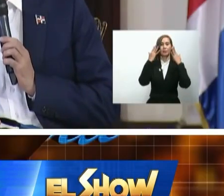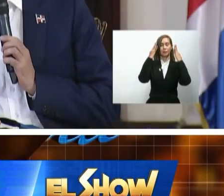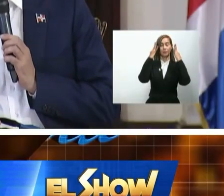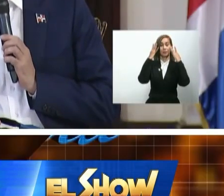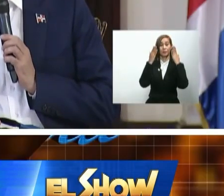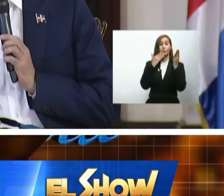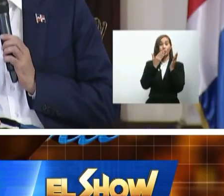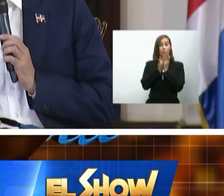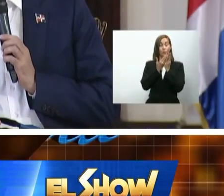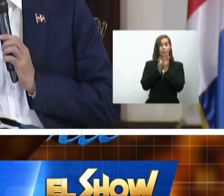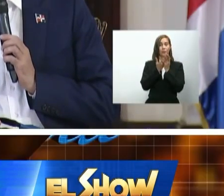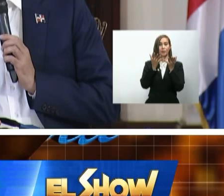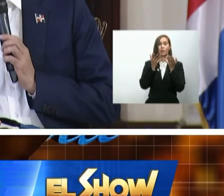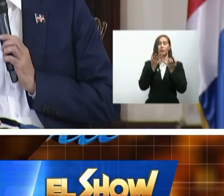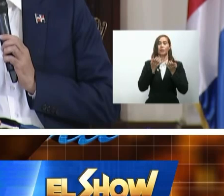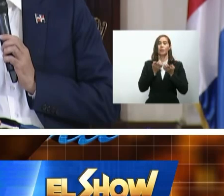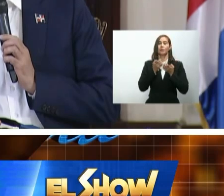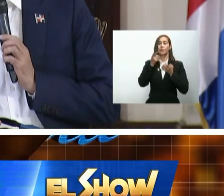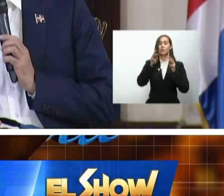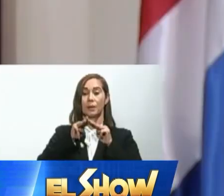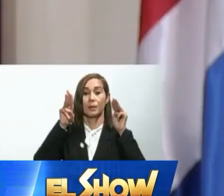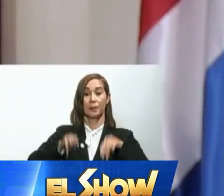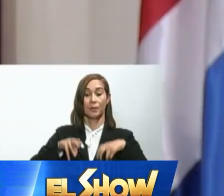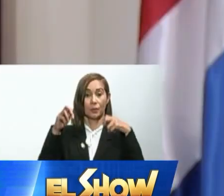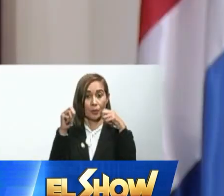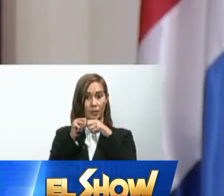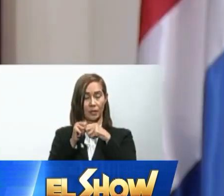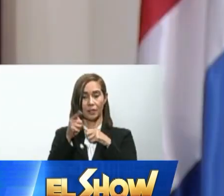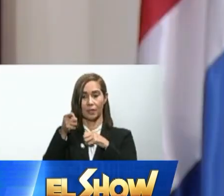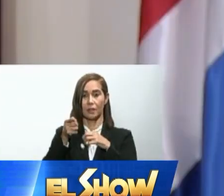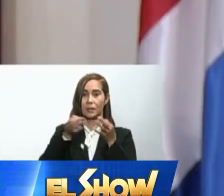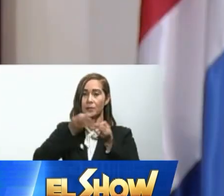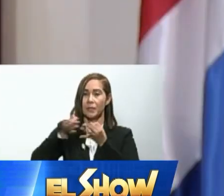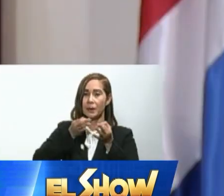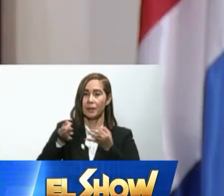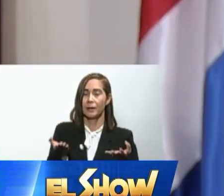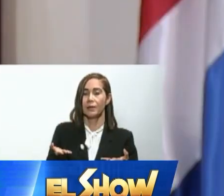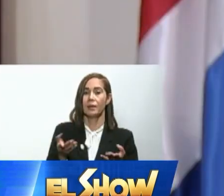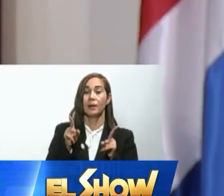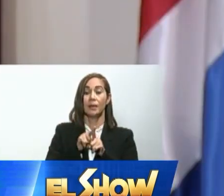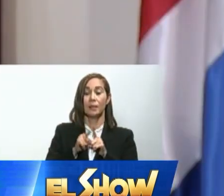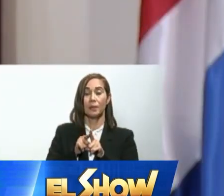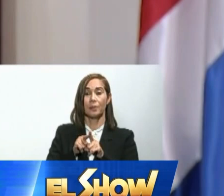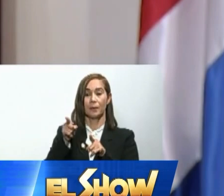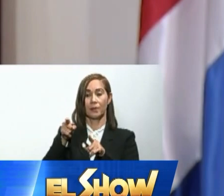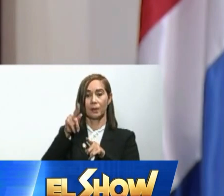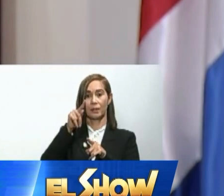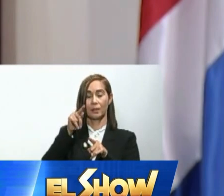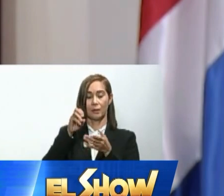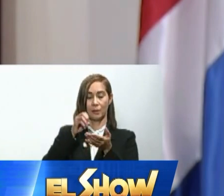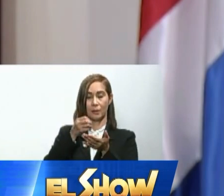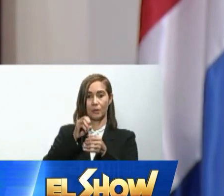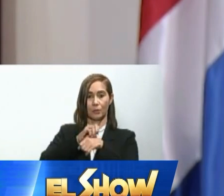válida. A mí me gustaría que el ministro de Energía diera los detalles, así como también el profesor Rafael Toribio del